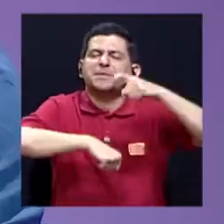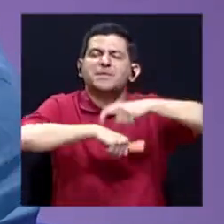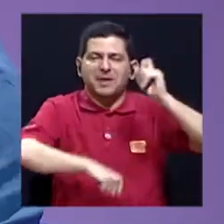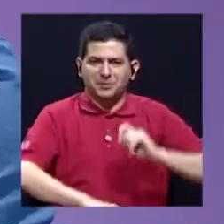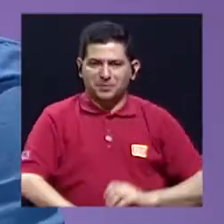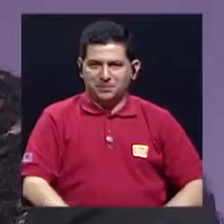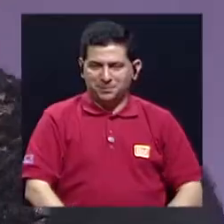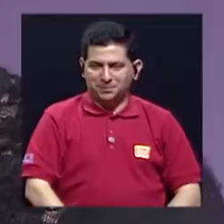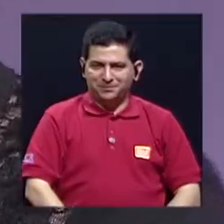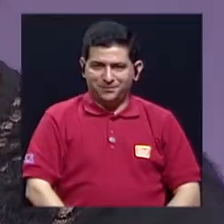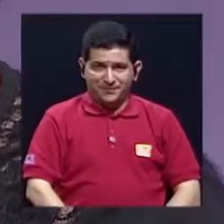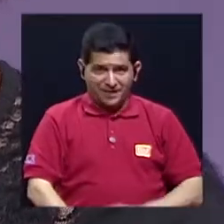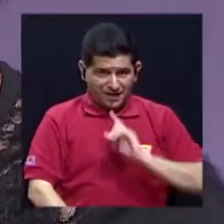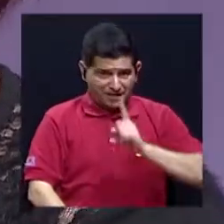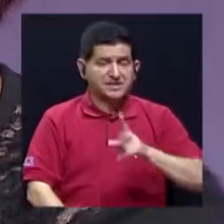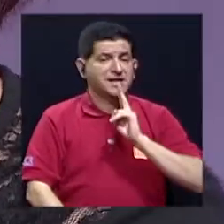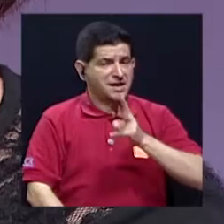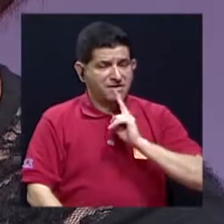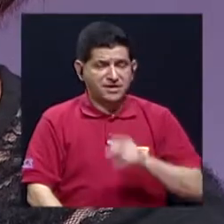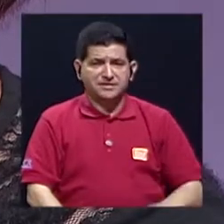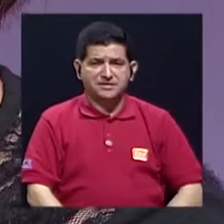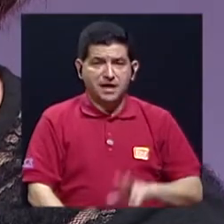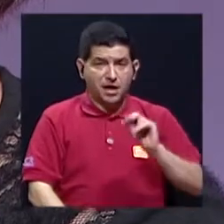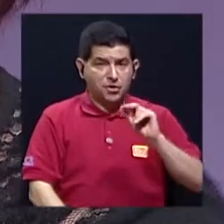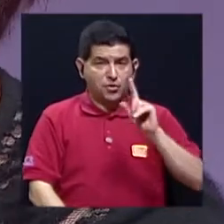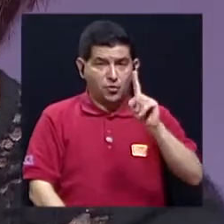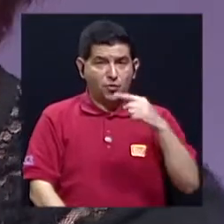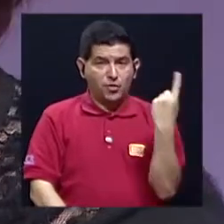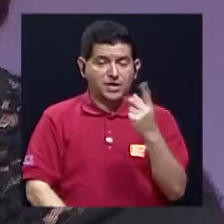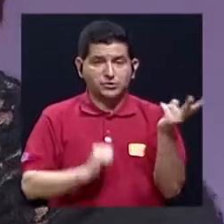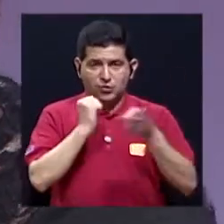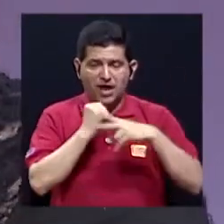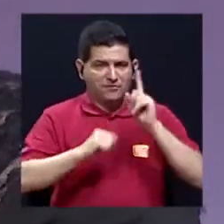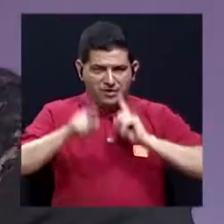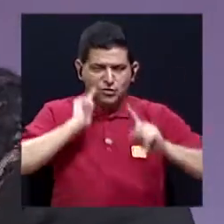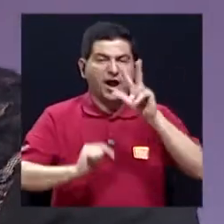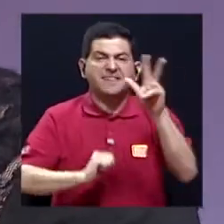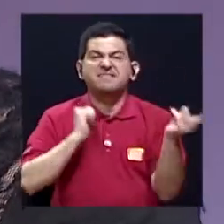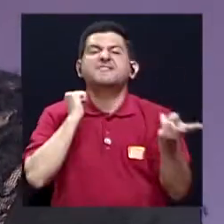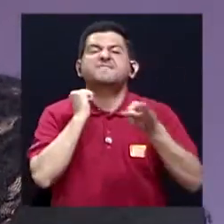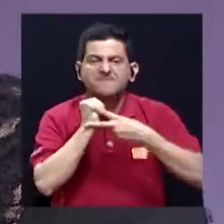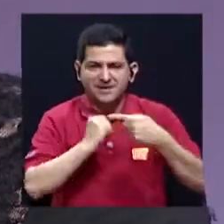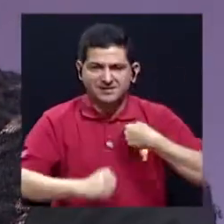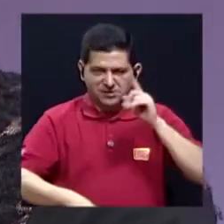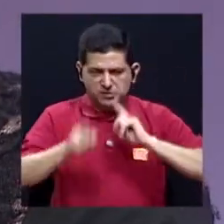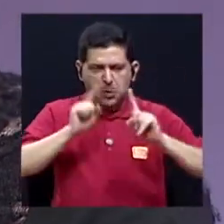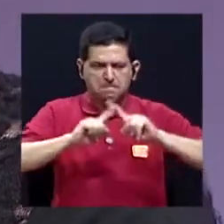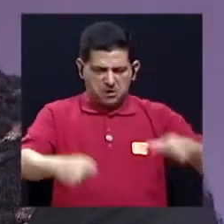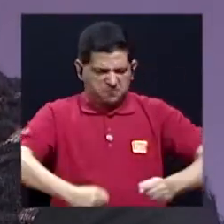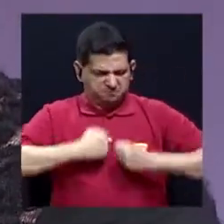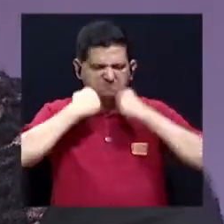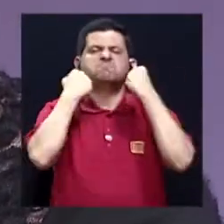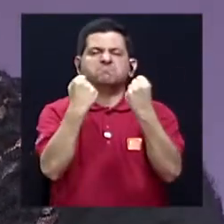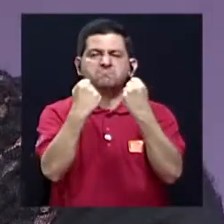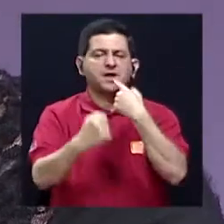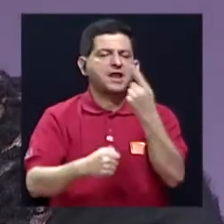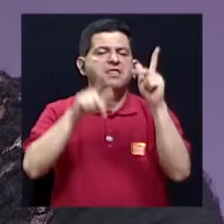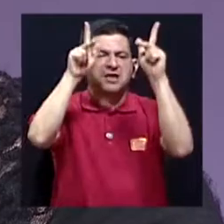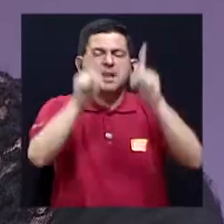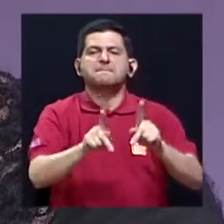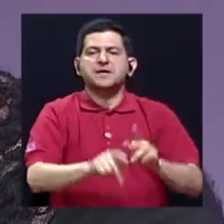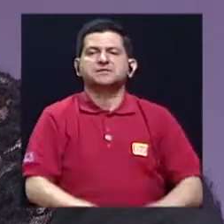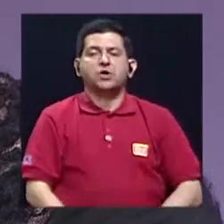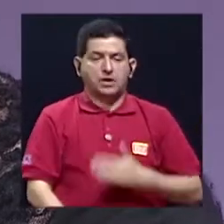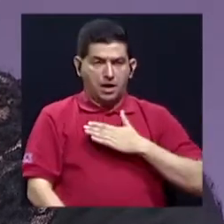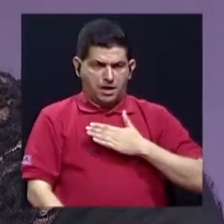Bueno, tengo que decir la verdad, no lloré solo una vez, lloré como tres veces, pero me armé de valor y le dije a la persona